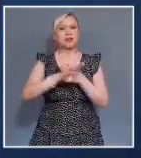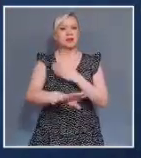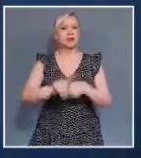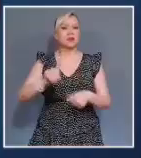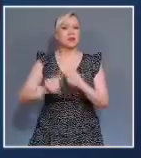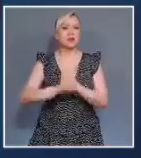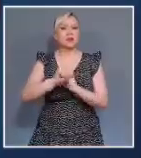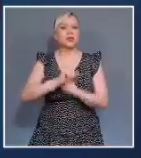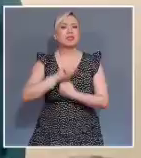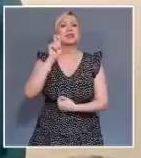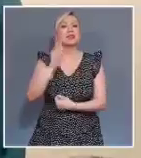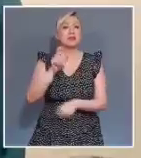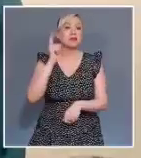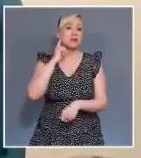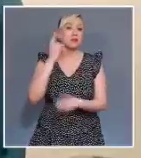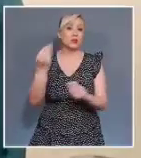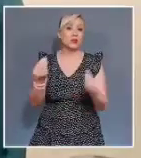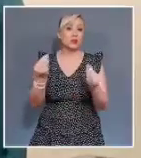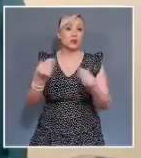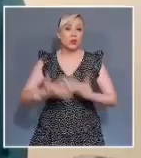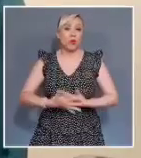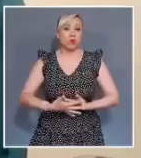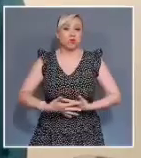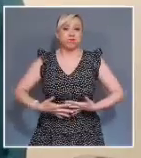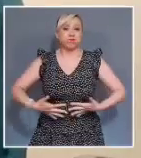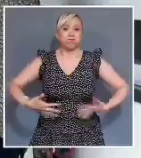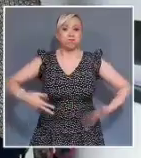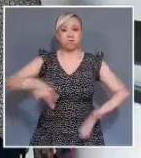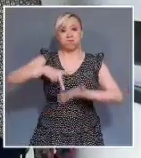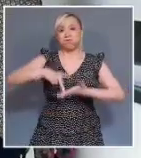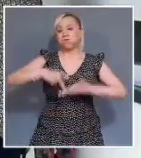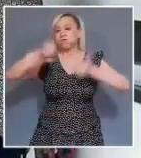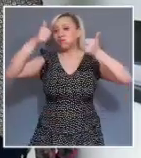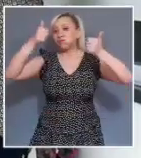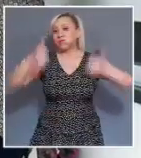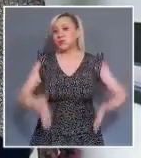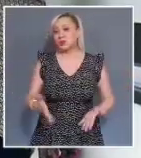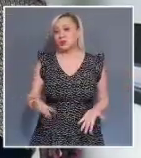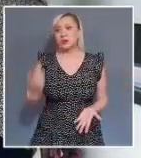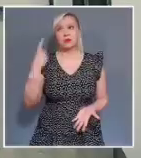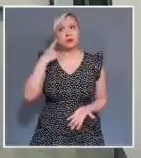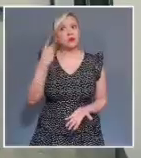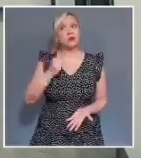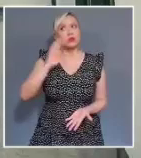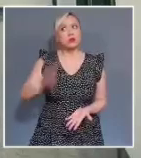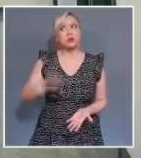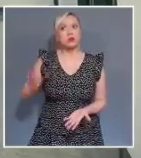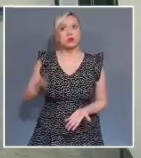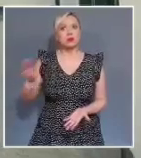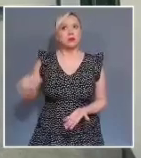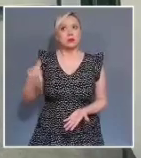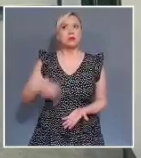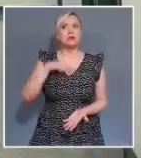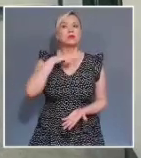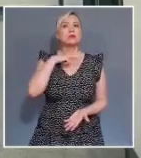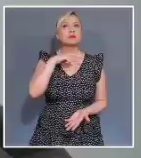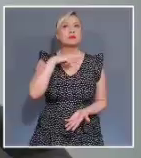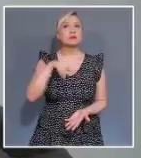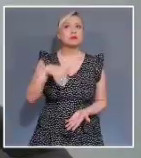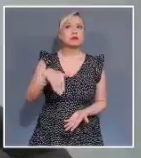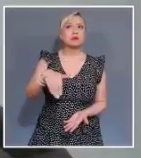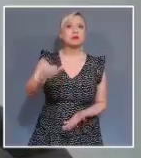sobrepeso. Se estima que habrá muertes prematuras en México debido al desabasto de medicamentos para atender enfermedades como